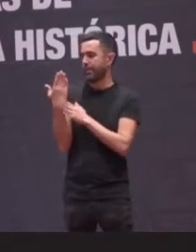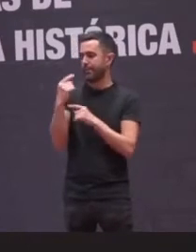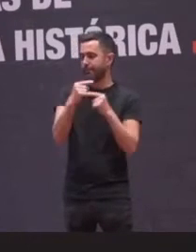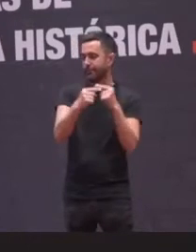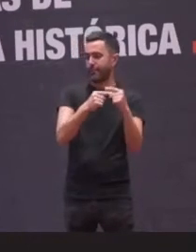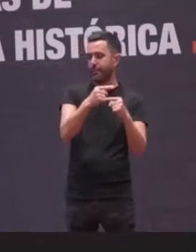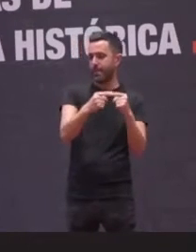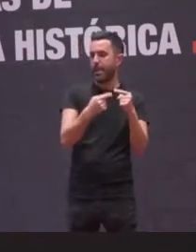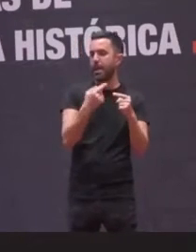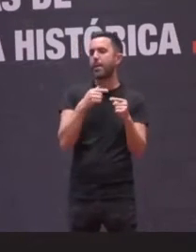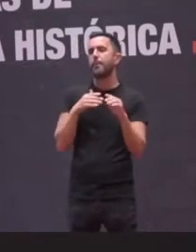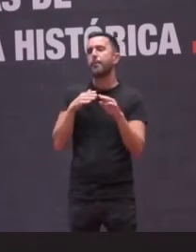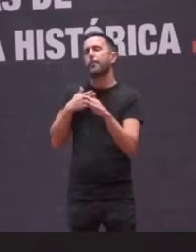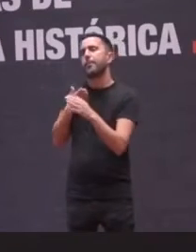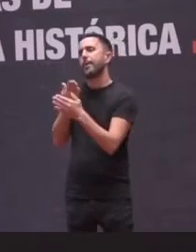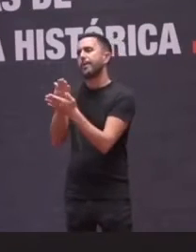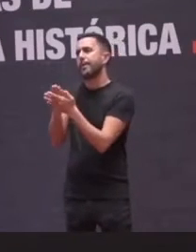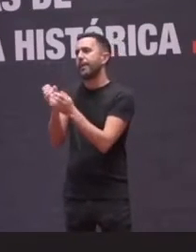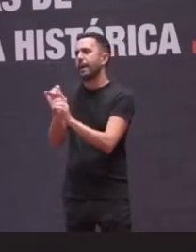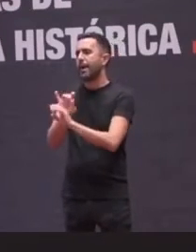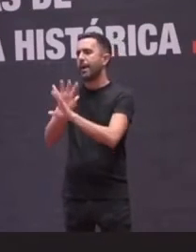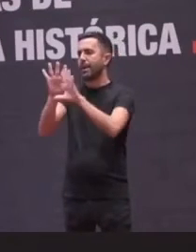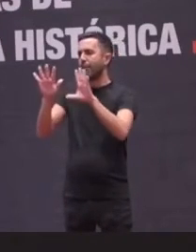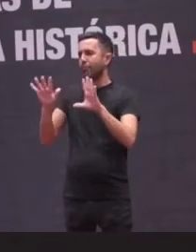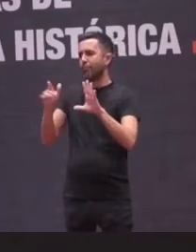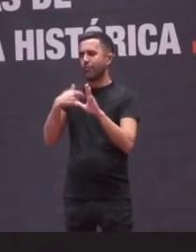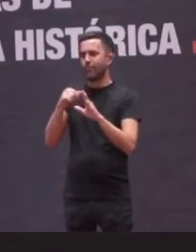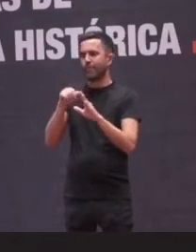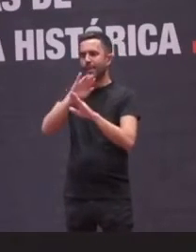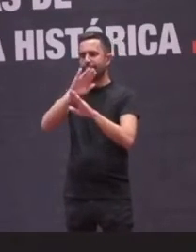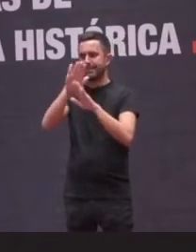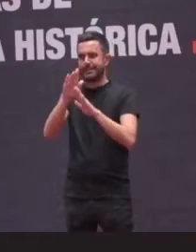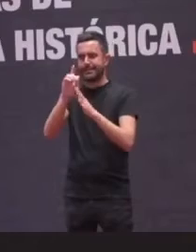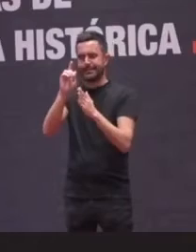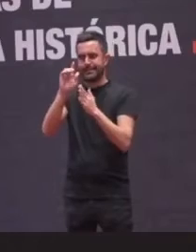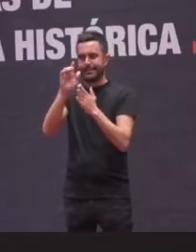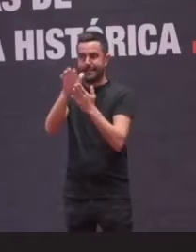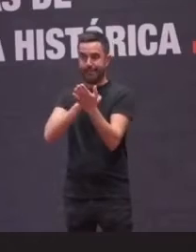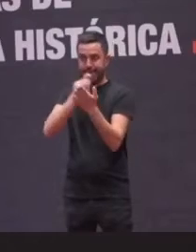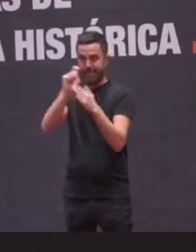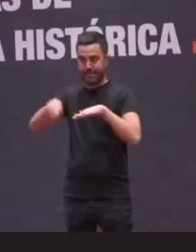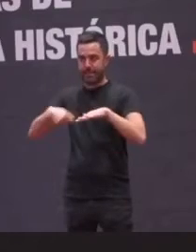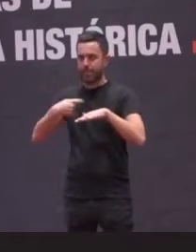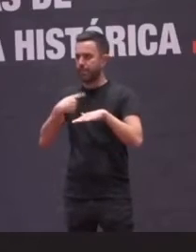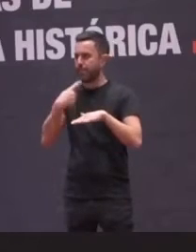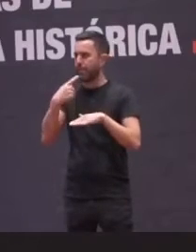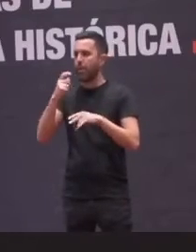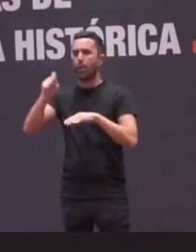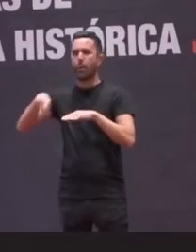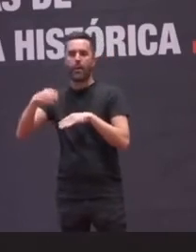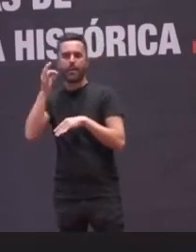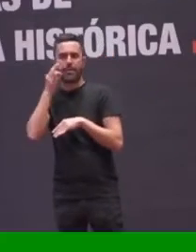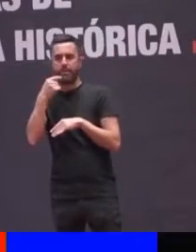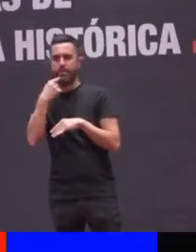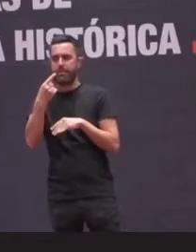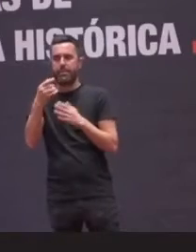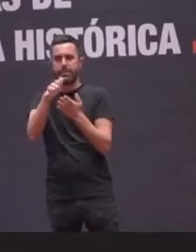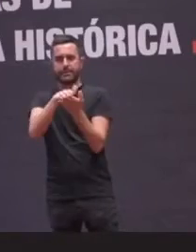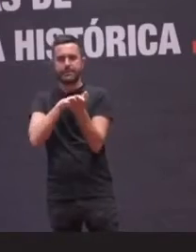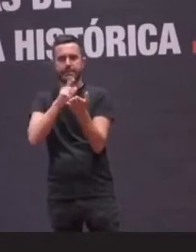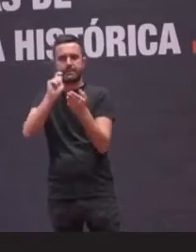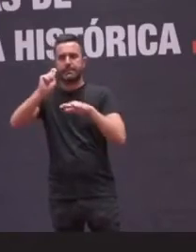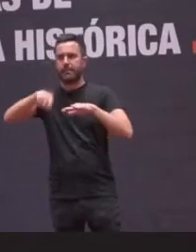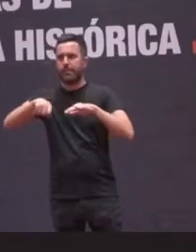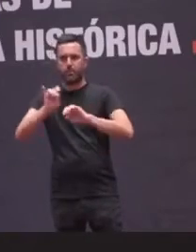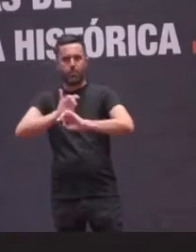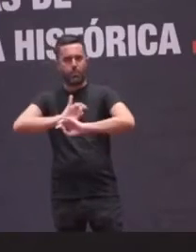piden aclaración da sentencia e onde a xuiza insiste en que a sentencia é moi clariña, non ten moito que aclarar, e falarei desto nun